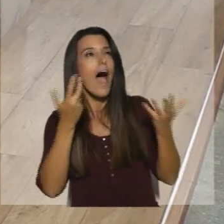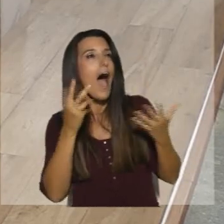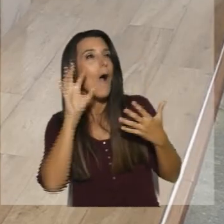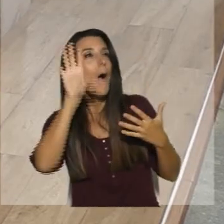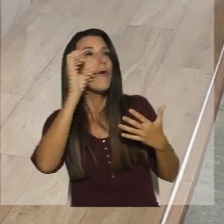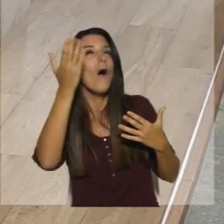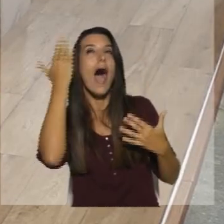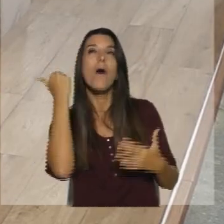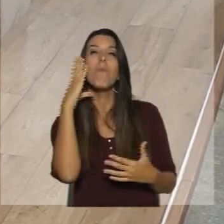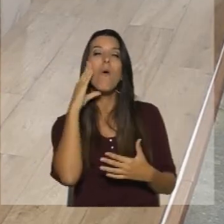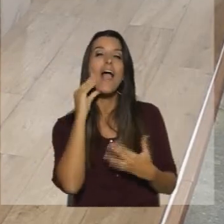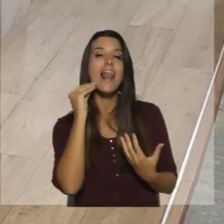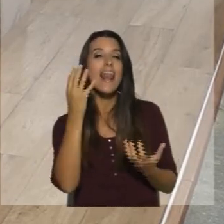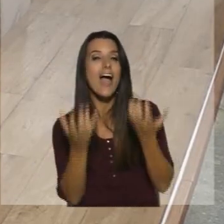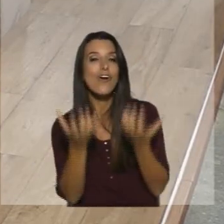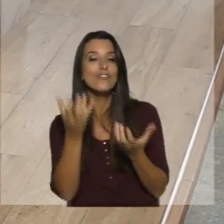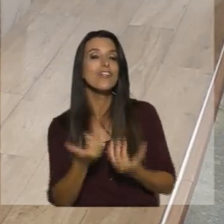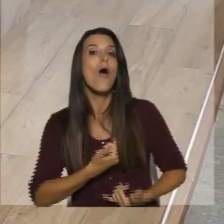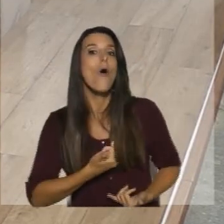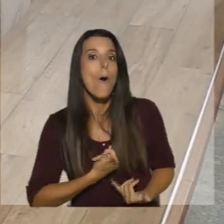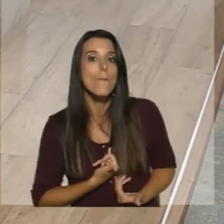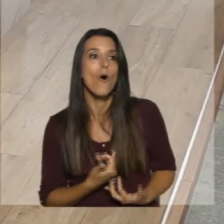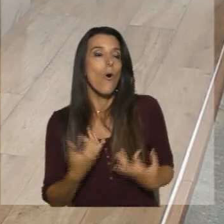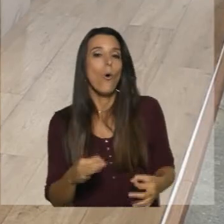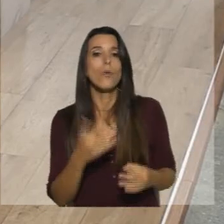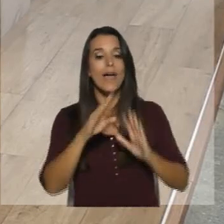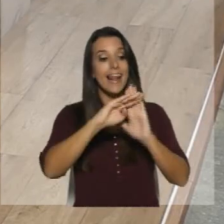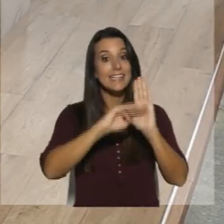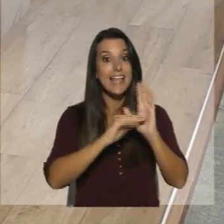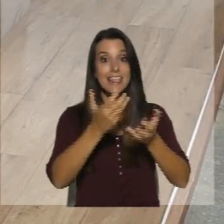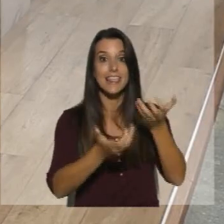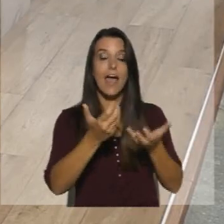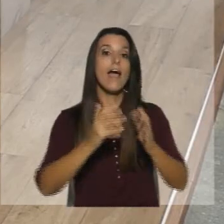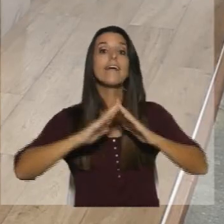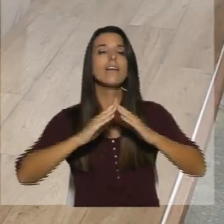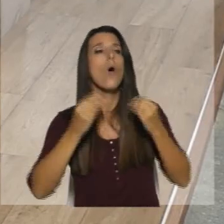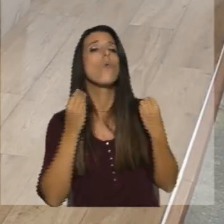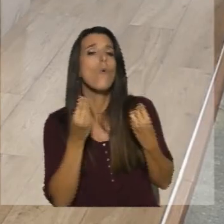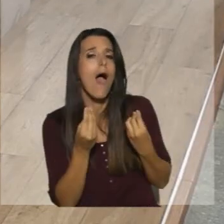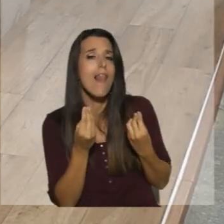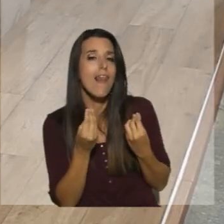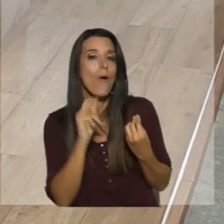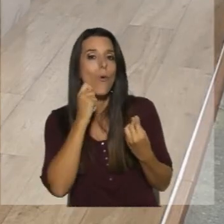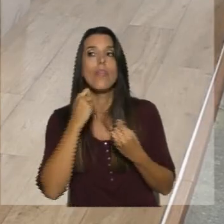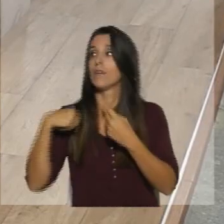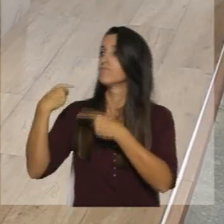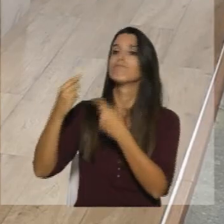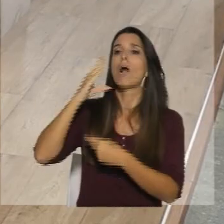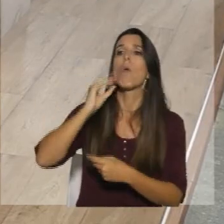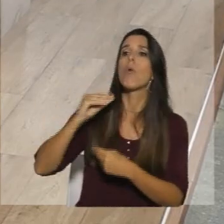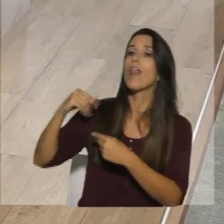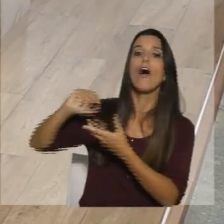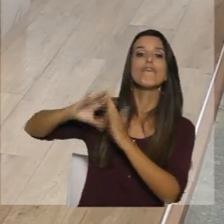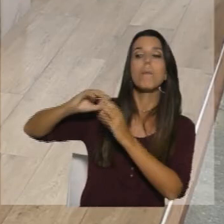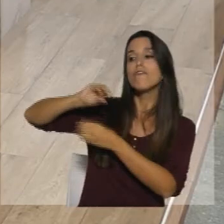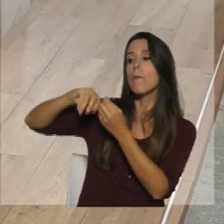en el tiempo. Ahí está, ¿qué receta tienen? Exacto, ¿qué receta tienen en casa? Así que es como de familia, de tradición, ¿no? Exactamente. Que se viene traspasando, pasando